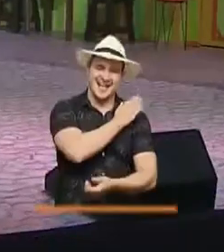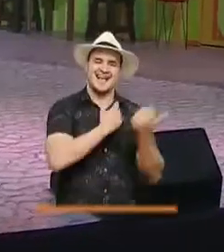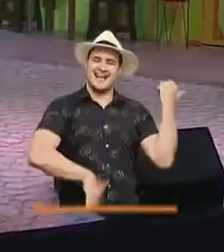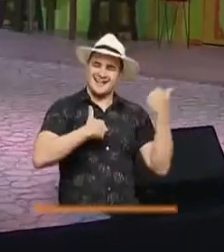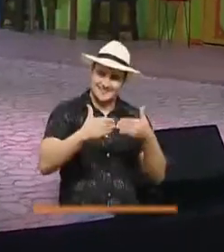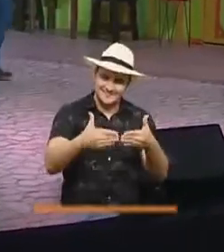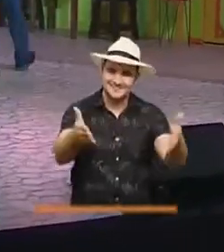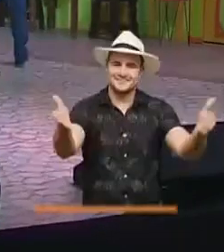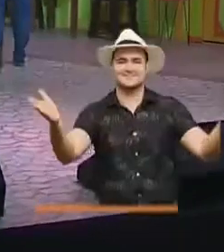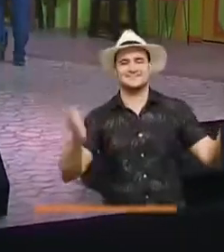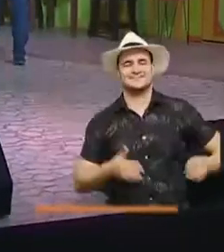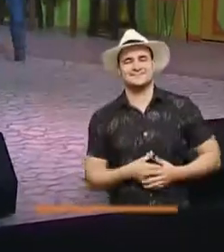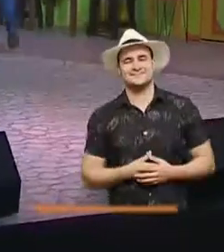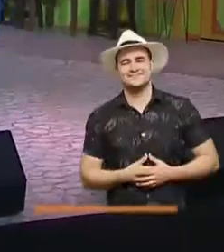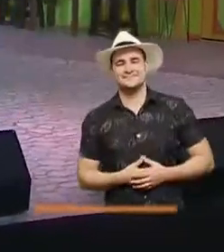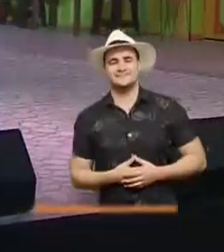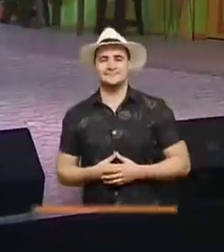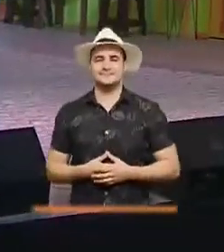compañero!